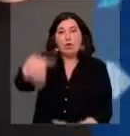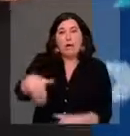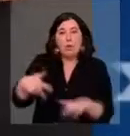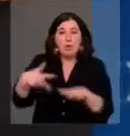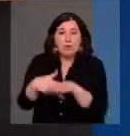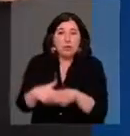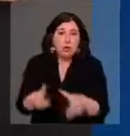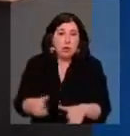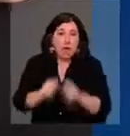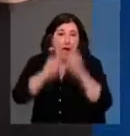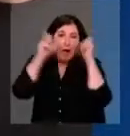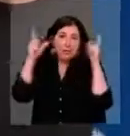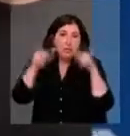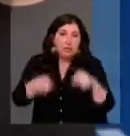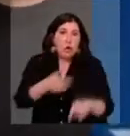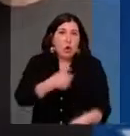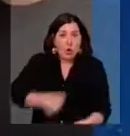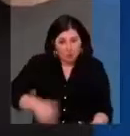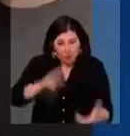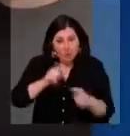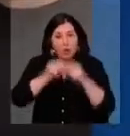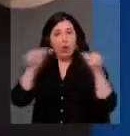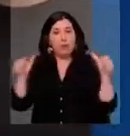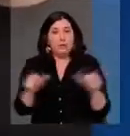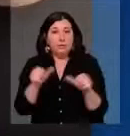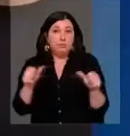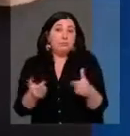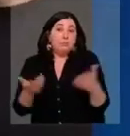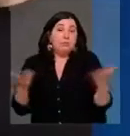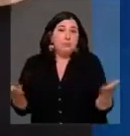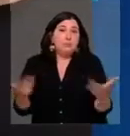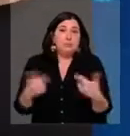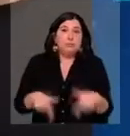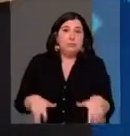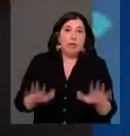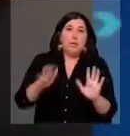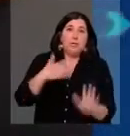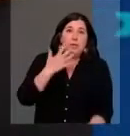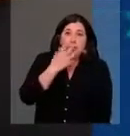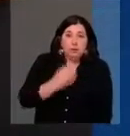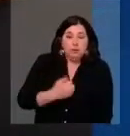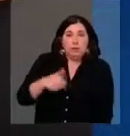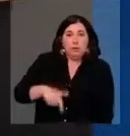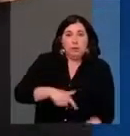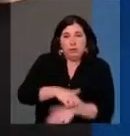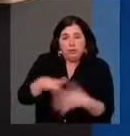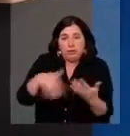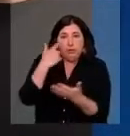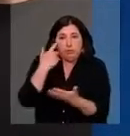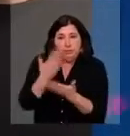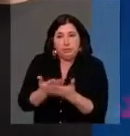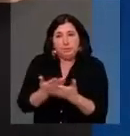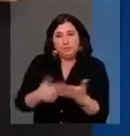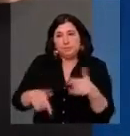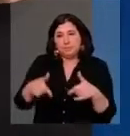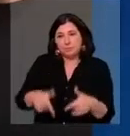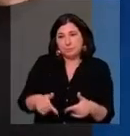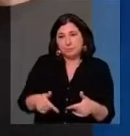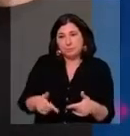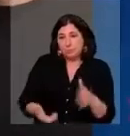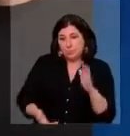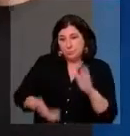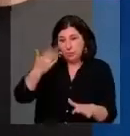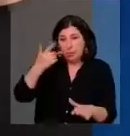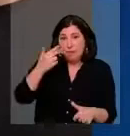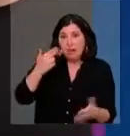llamado de atención para que el gobierno reaccione más allá de la tristeza que te provoca porque en definitiva nadie quiere tener un libro más cuando lo que se